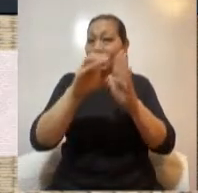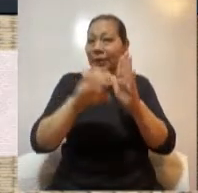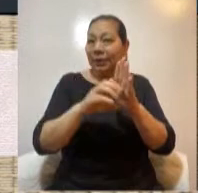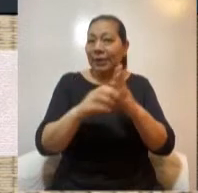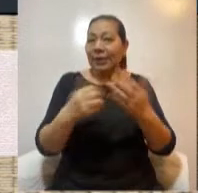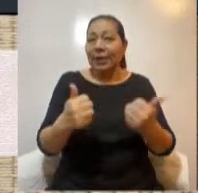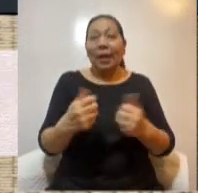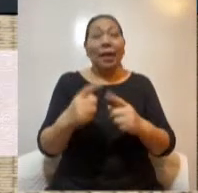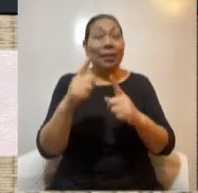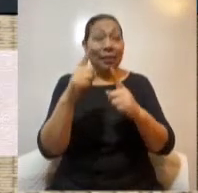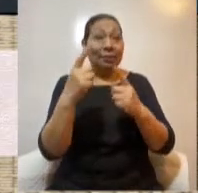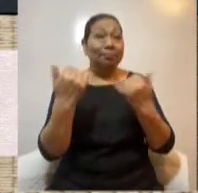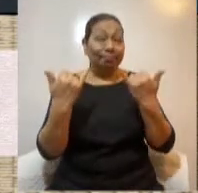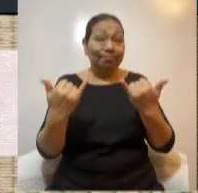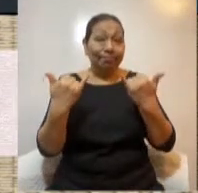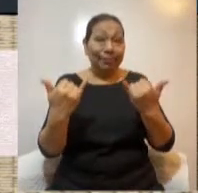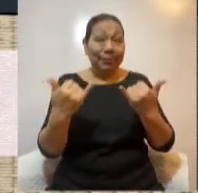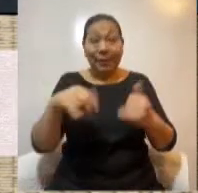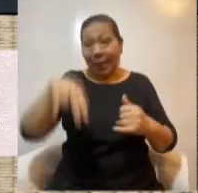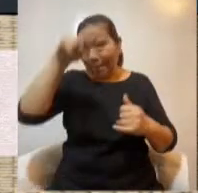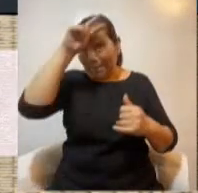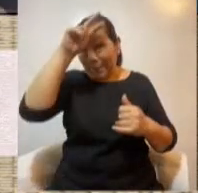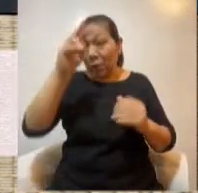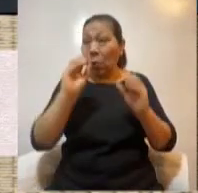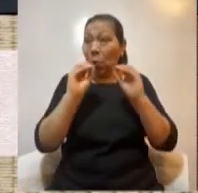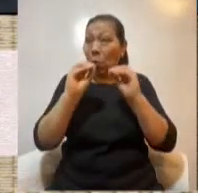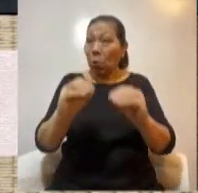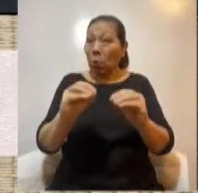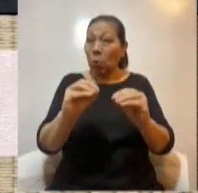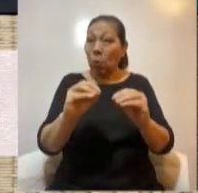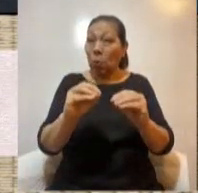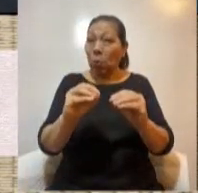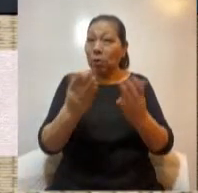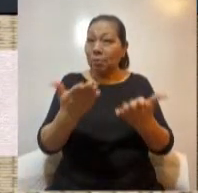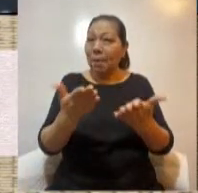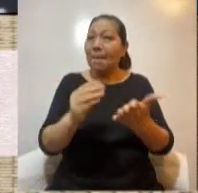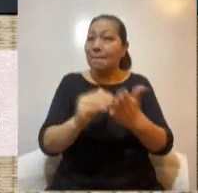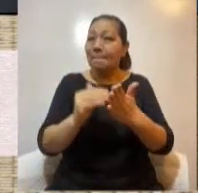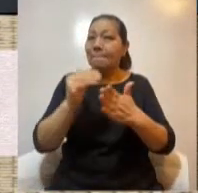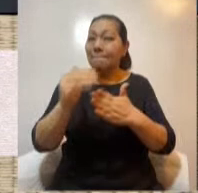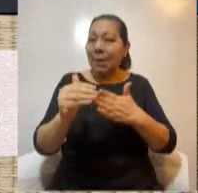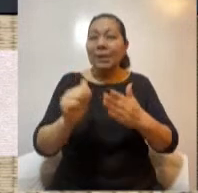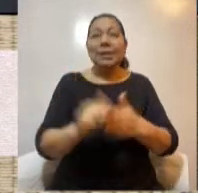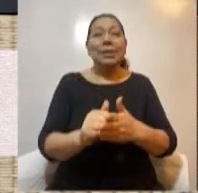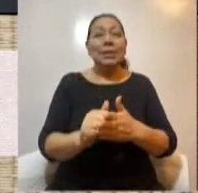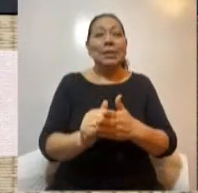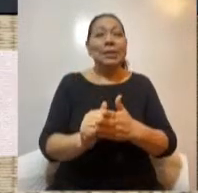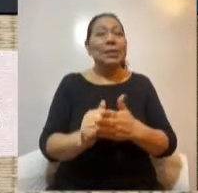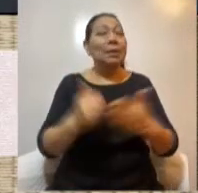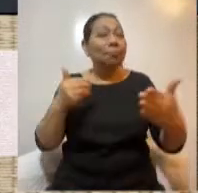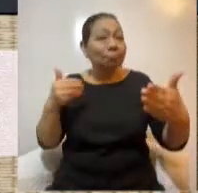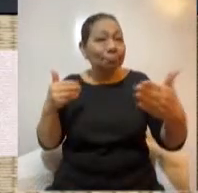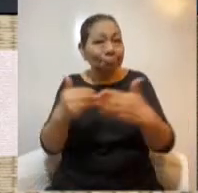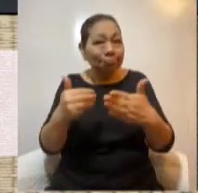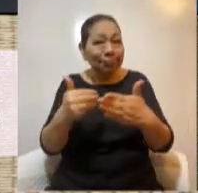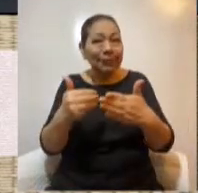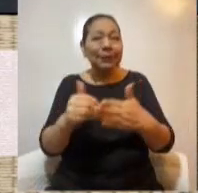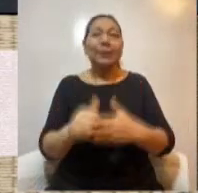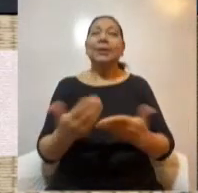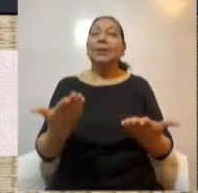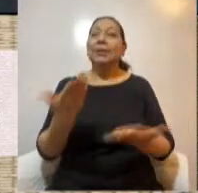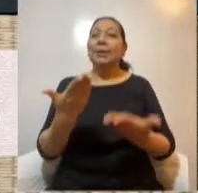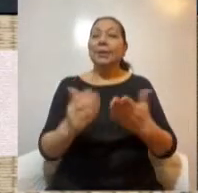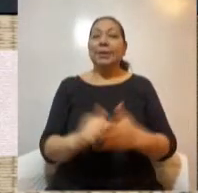constitucionales. El Tribunal Constitucional peruano ha adoptado la versión, si quieren, más alexiana o más cercana